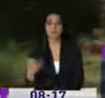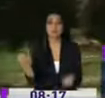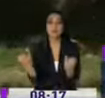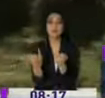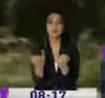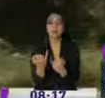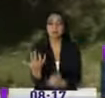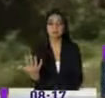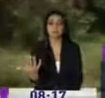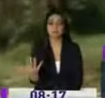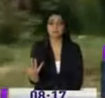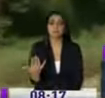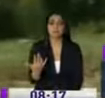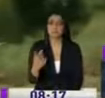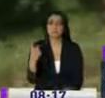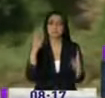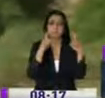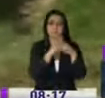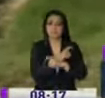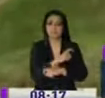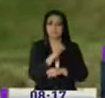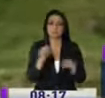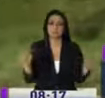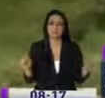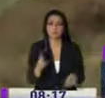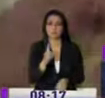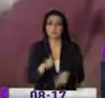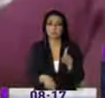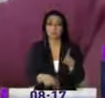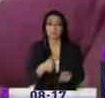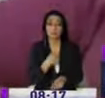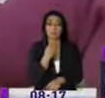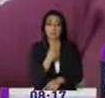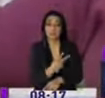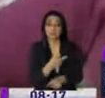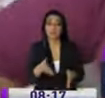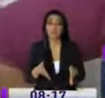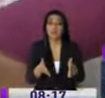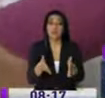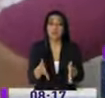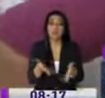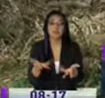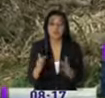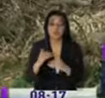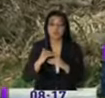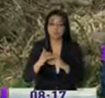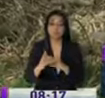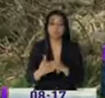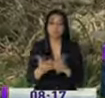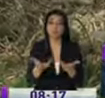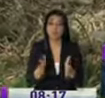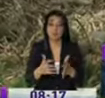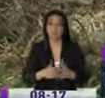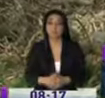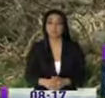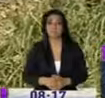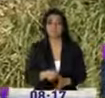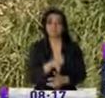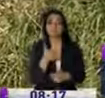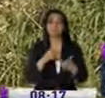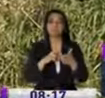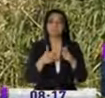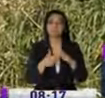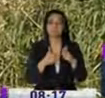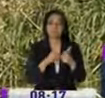aquí, igual es difícil transitar. No hay vereda y como usted ve no está ni siquiera pavimentada. Otro de los inconvenientes es la